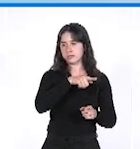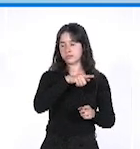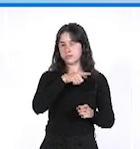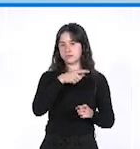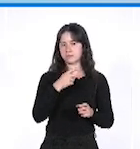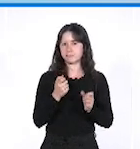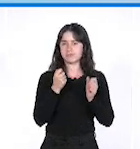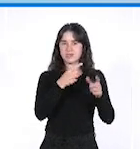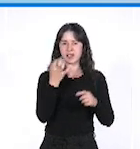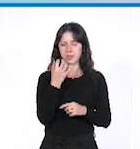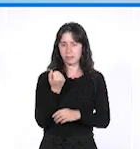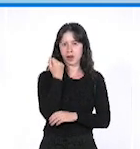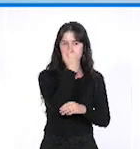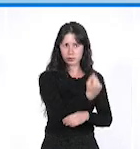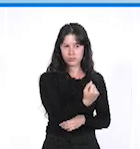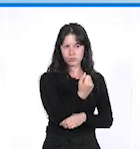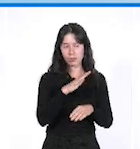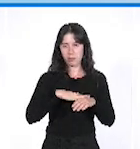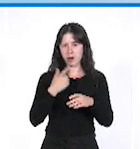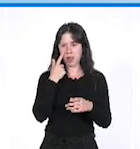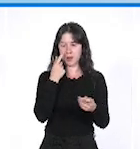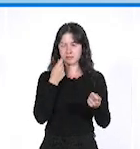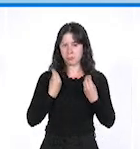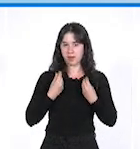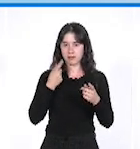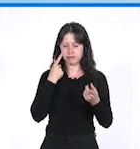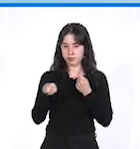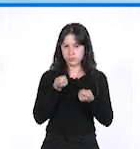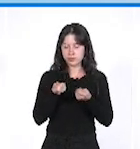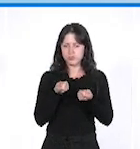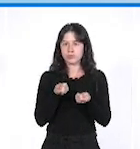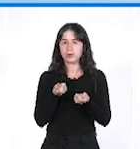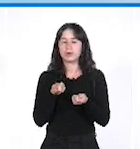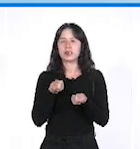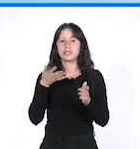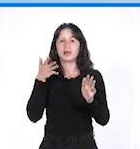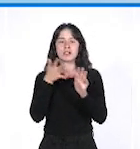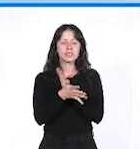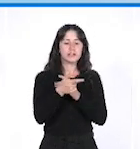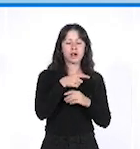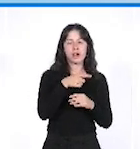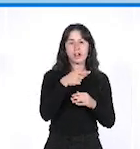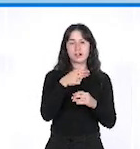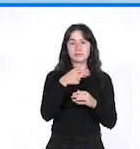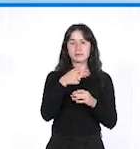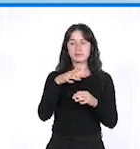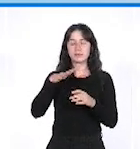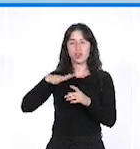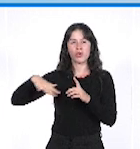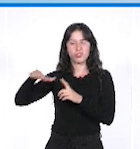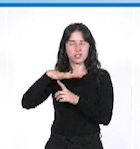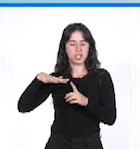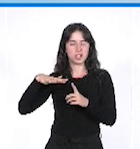facilitar este control no este control sobre su vida es decir no se trata solo de que la persona transite a un contexto físico